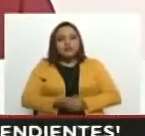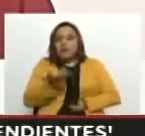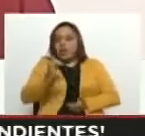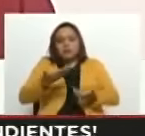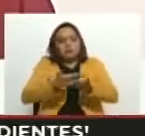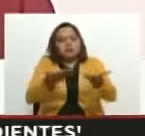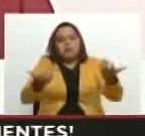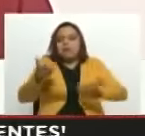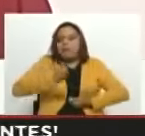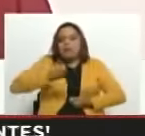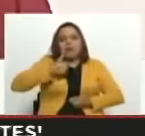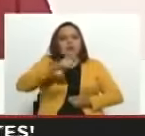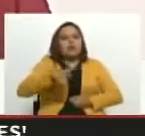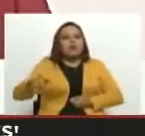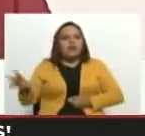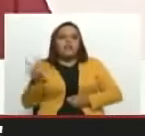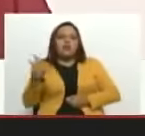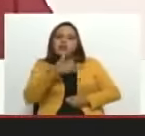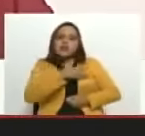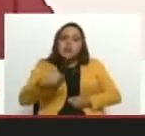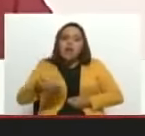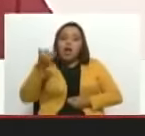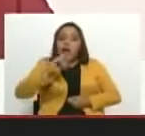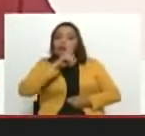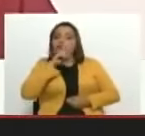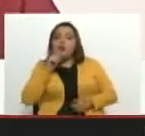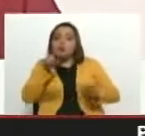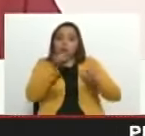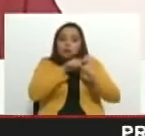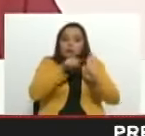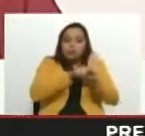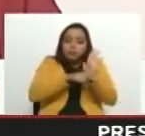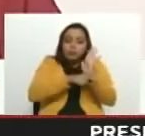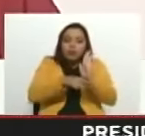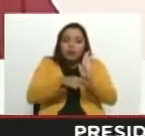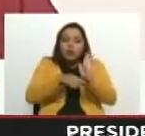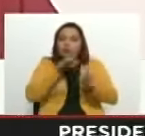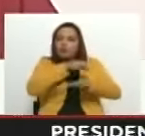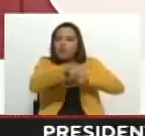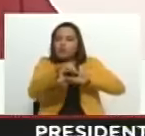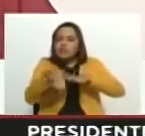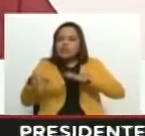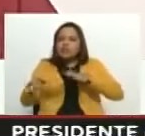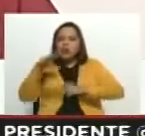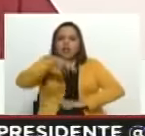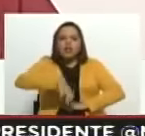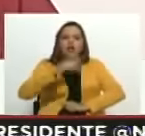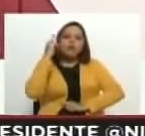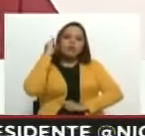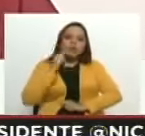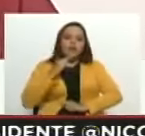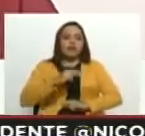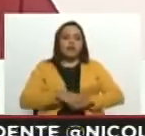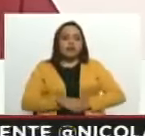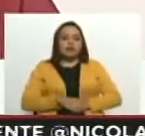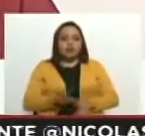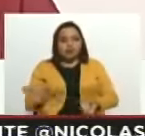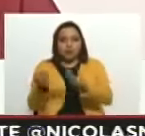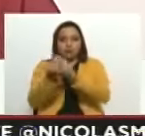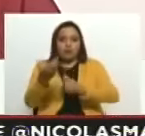ciudadano venezolano, que así lo quiera, con los nombres. Fue en un municipio del estado Bolívar, un